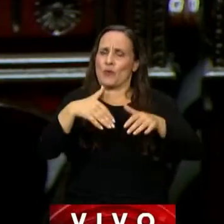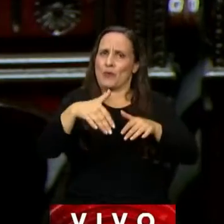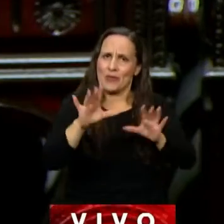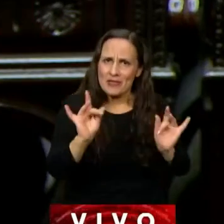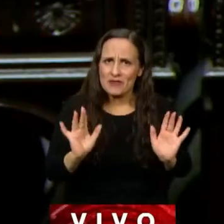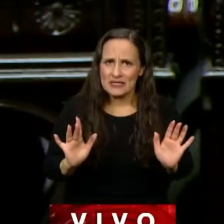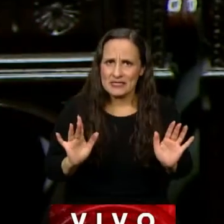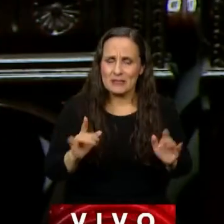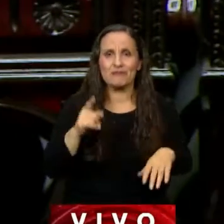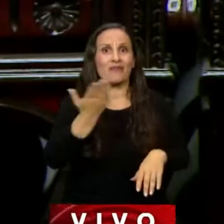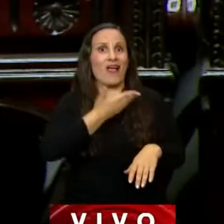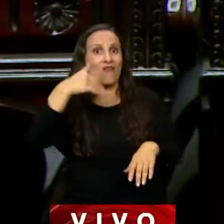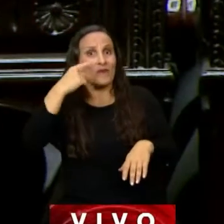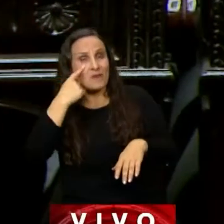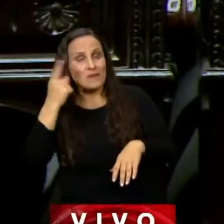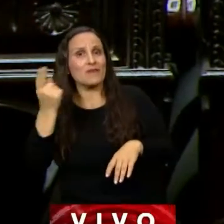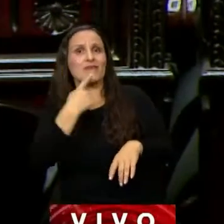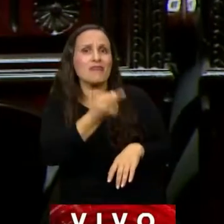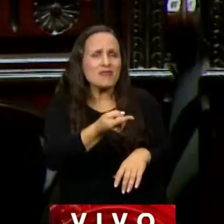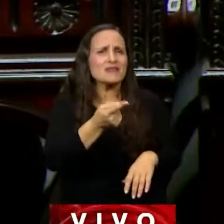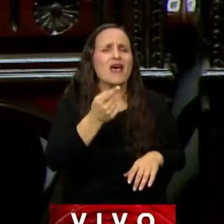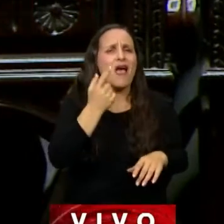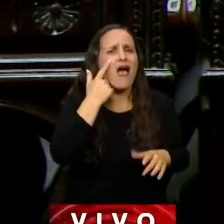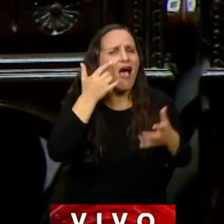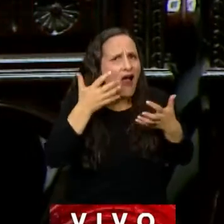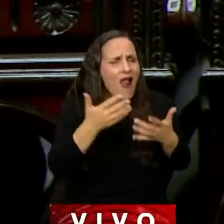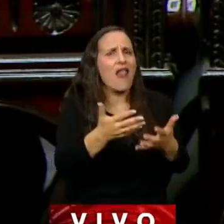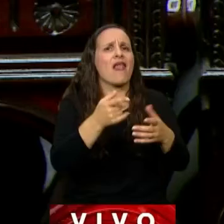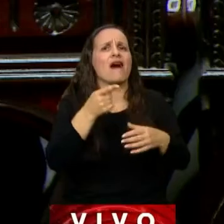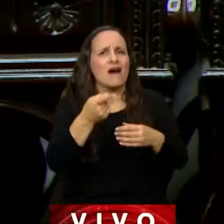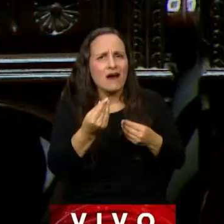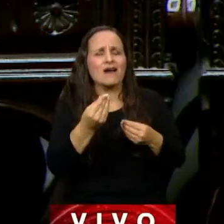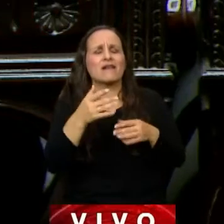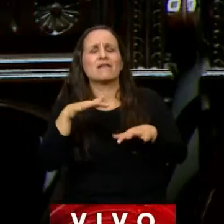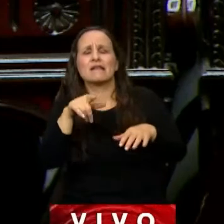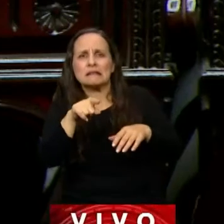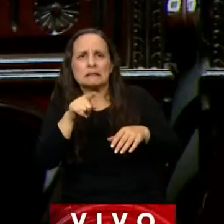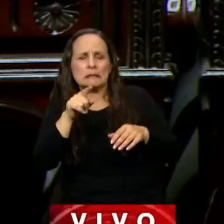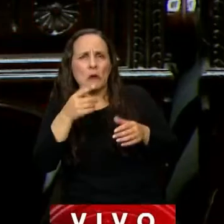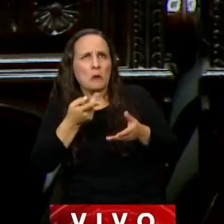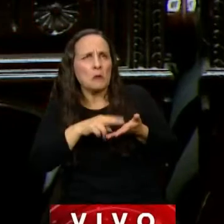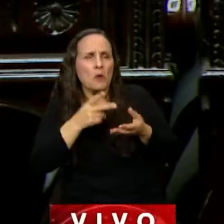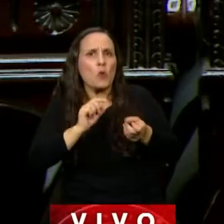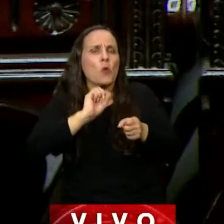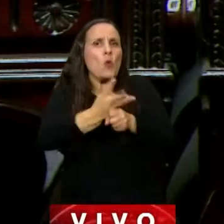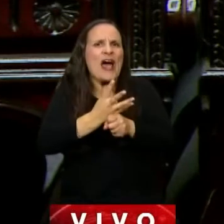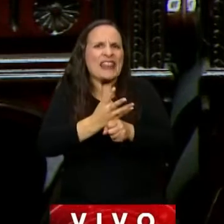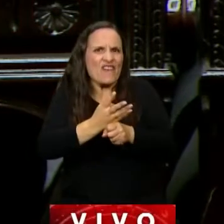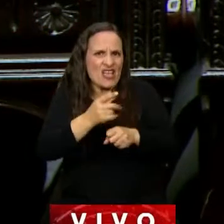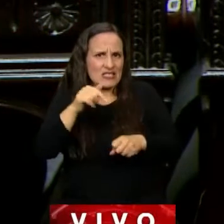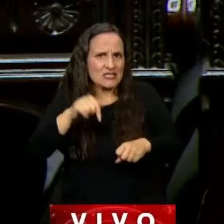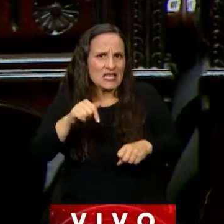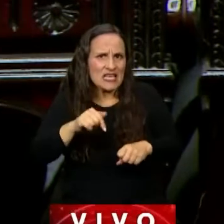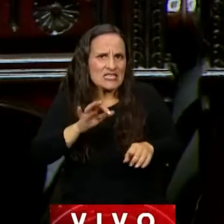La directora gerente del fondo acaba de decir que está revisando por cuarta vez el escenario a la baja. Por cuarta vez este